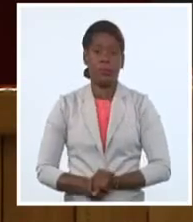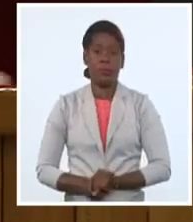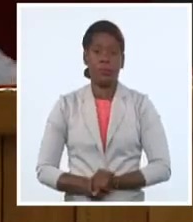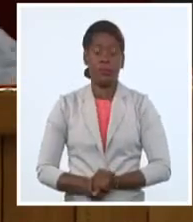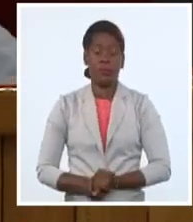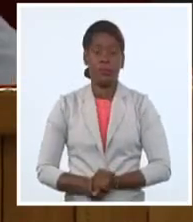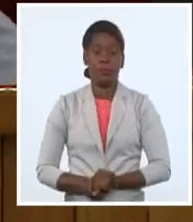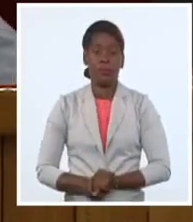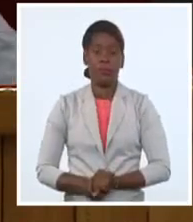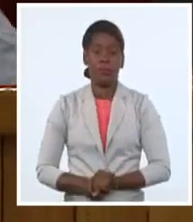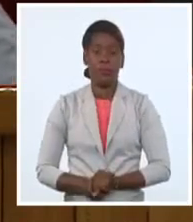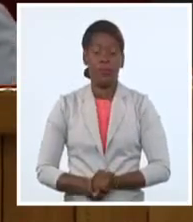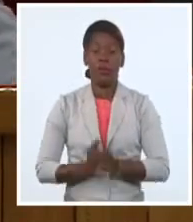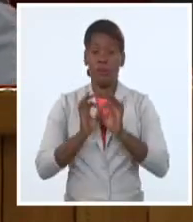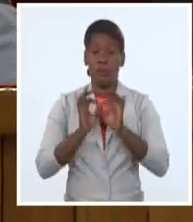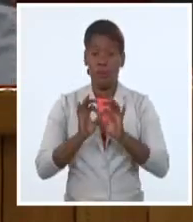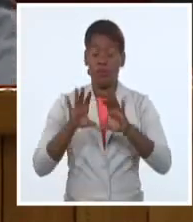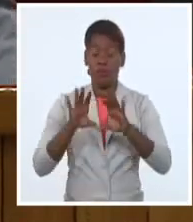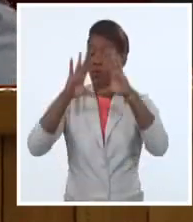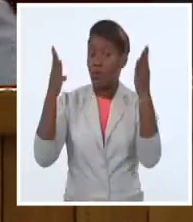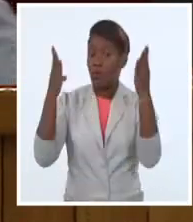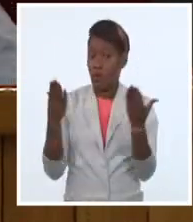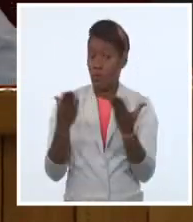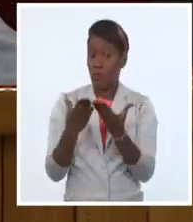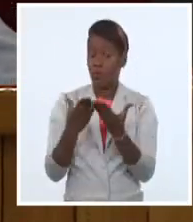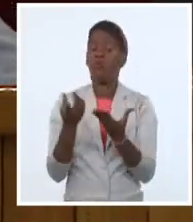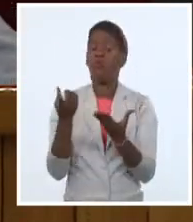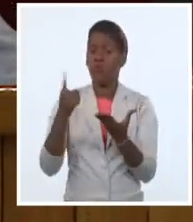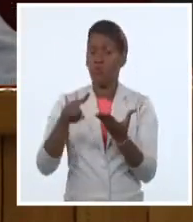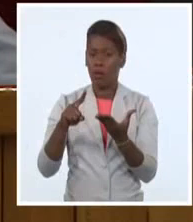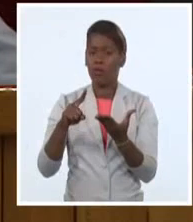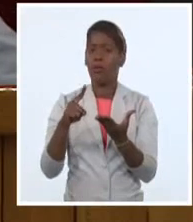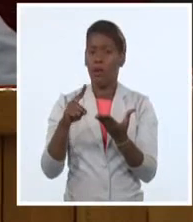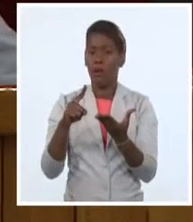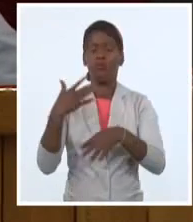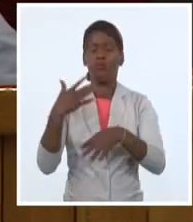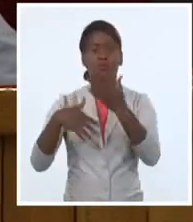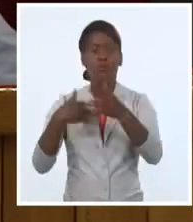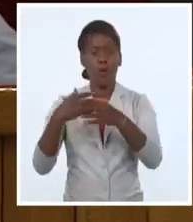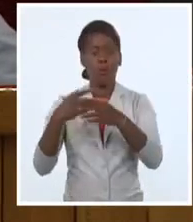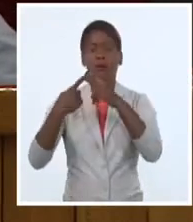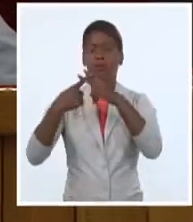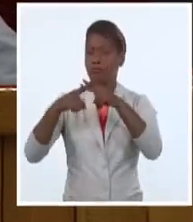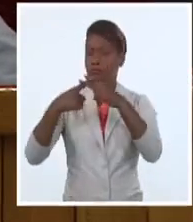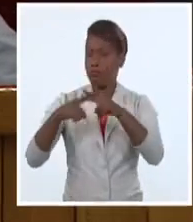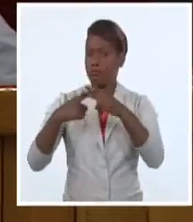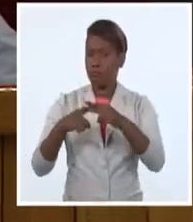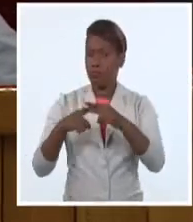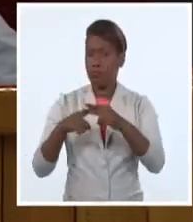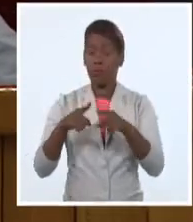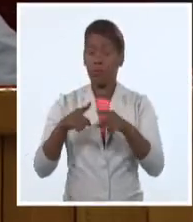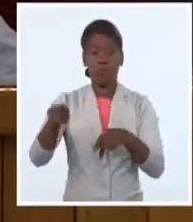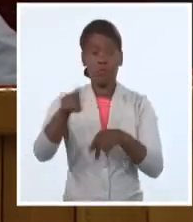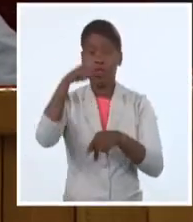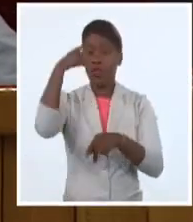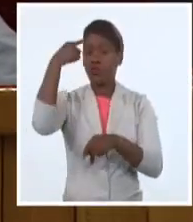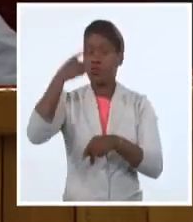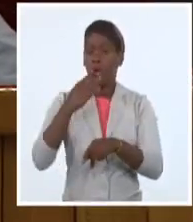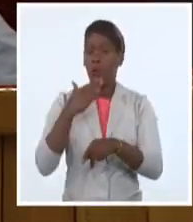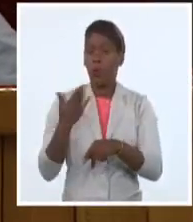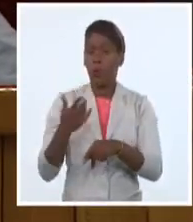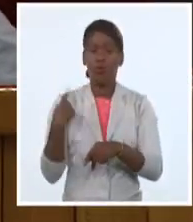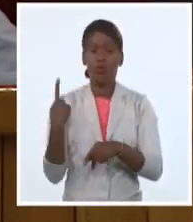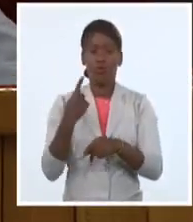vida a nivel planetario está por conocerse. Lo que nadie pone en duda es su elevado costo para la economía